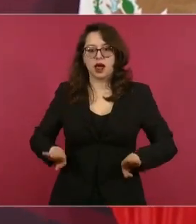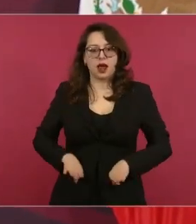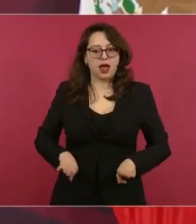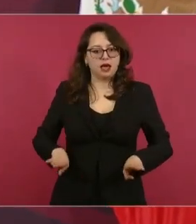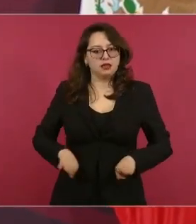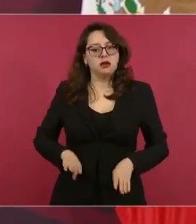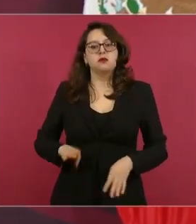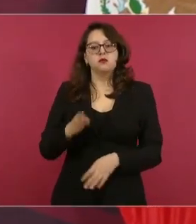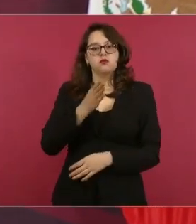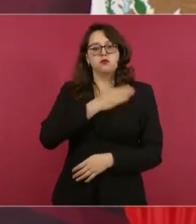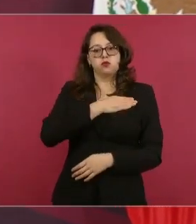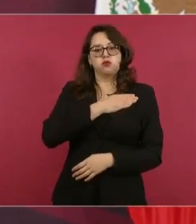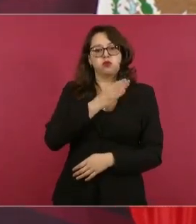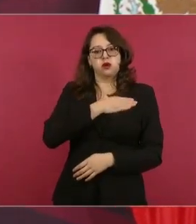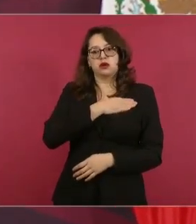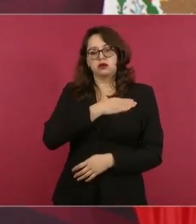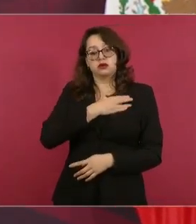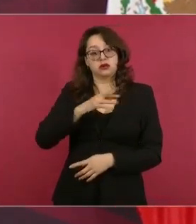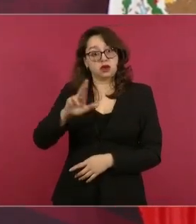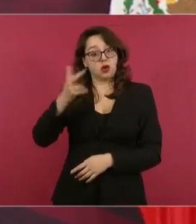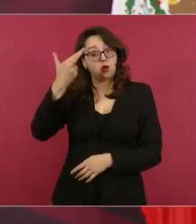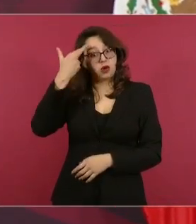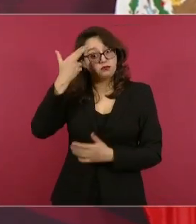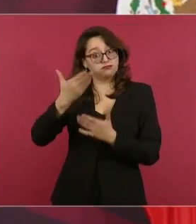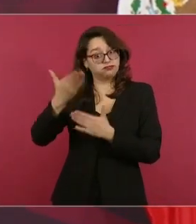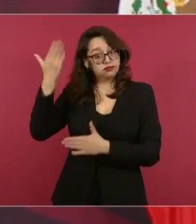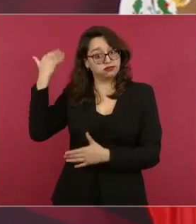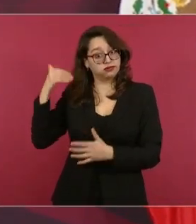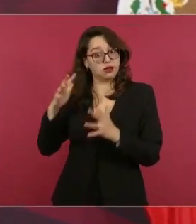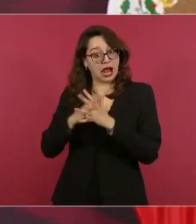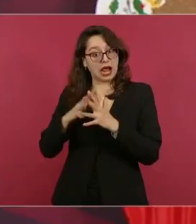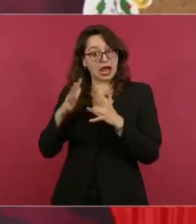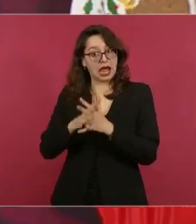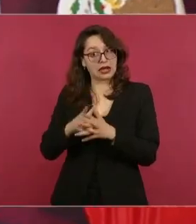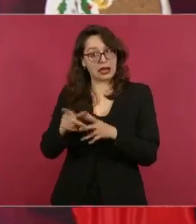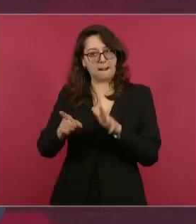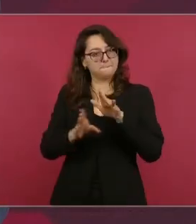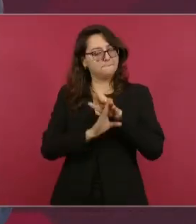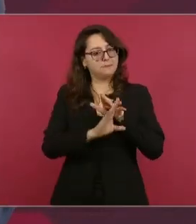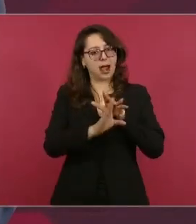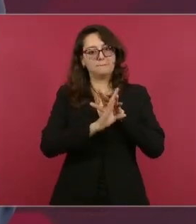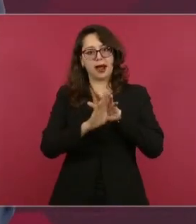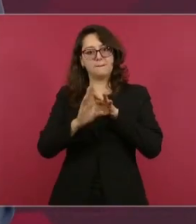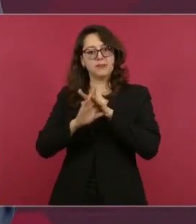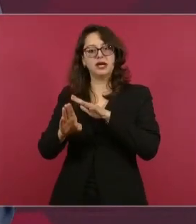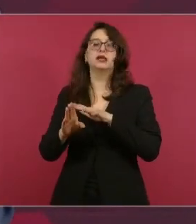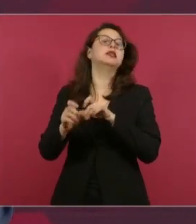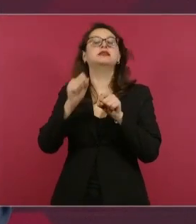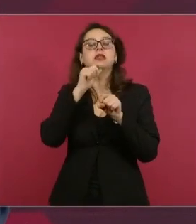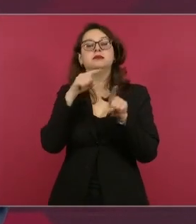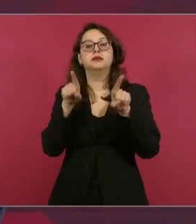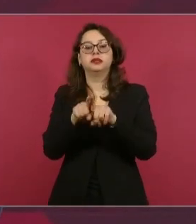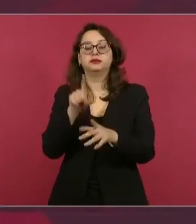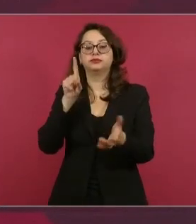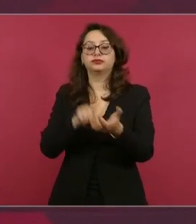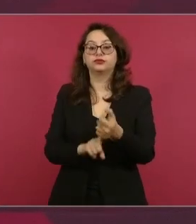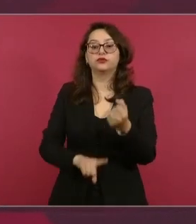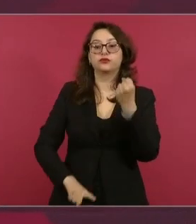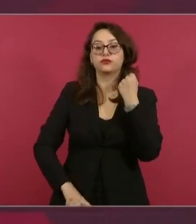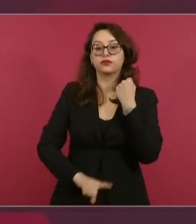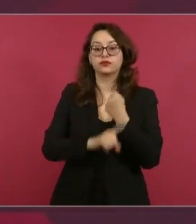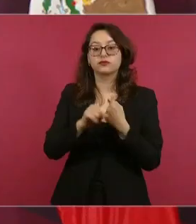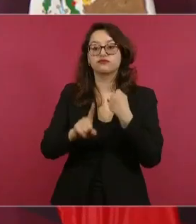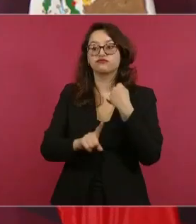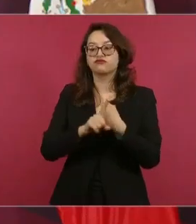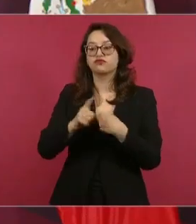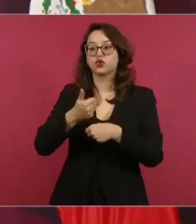no solo por la guerra civil española, sino también por las crisis que